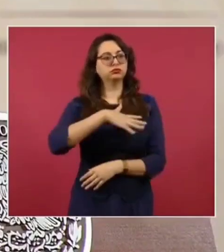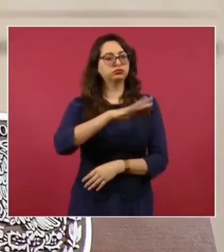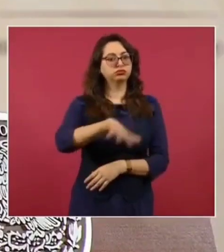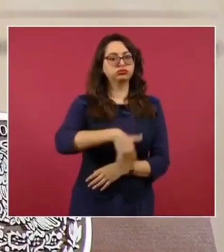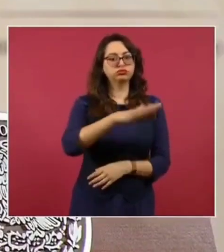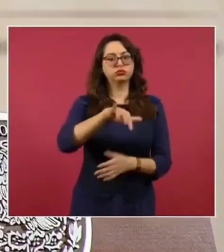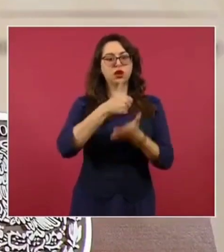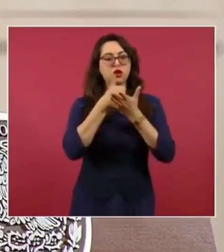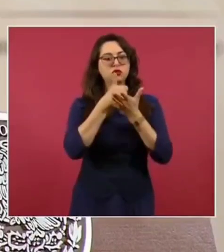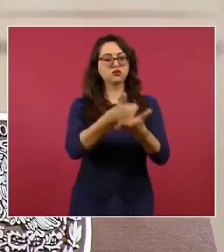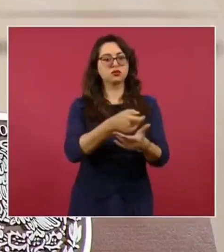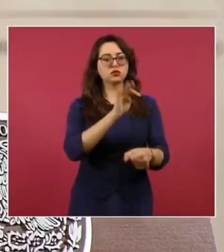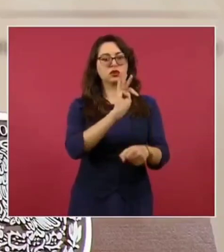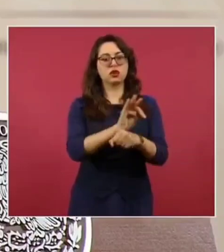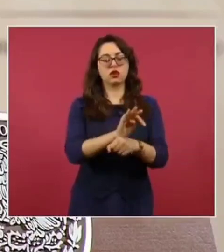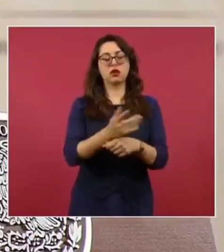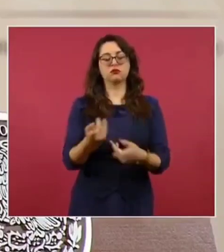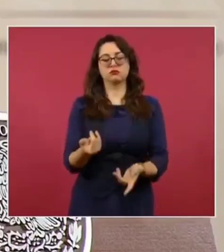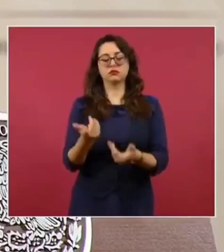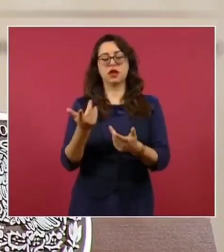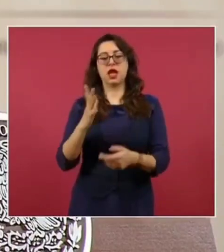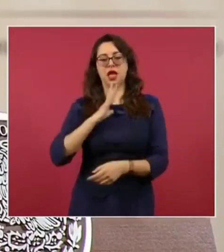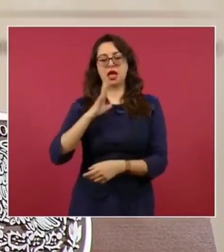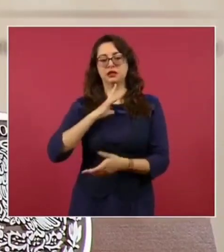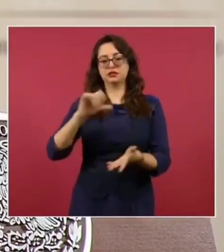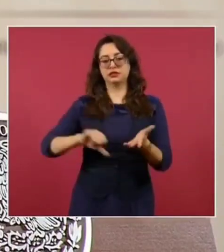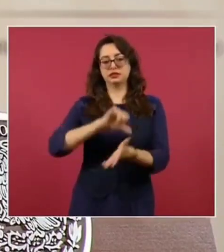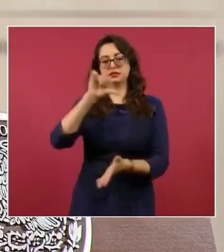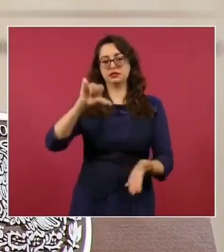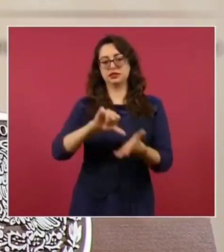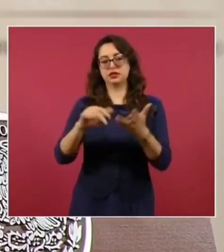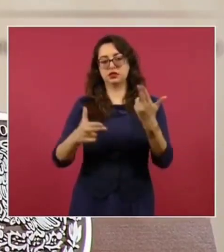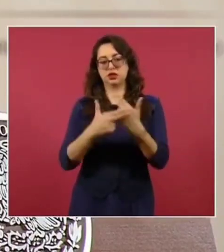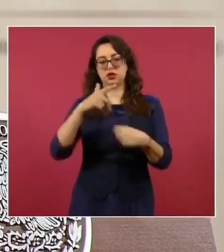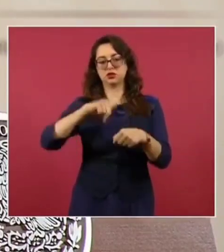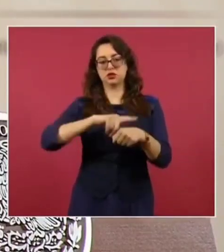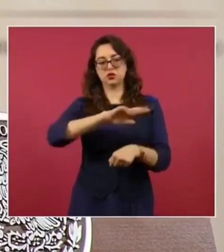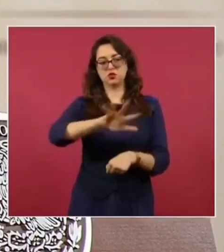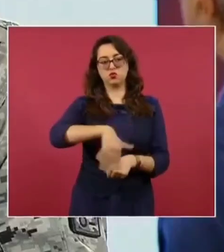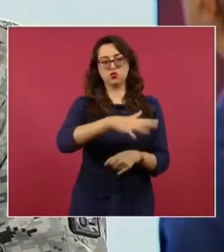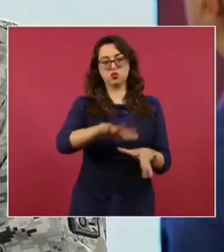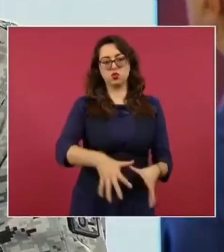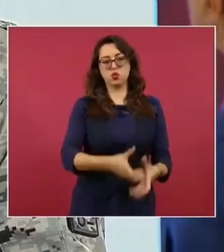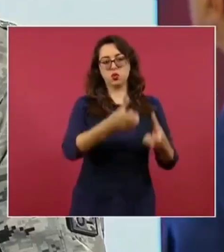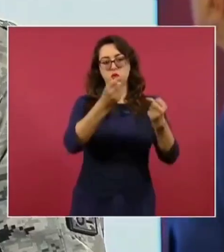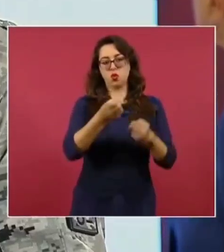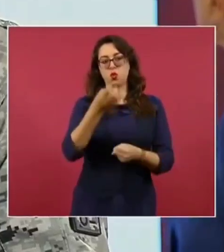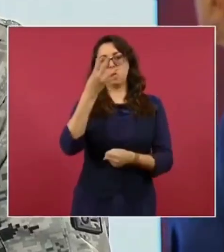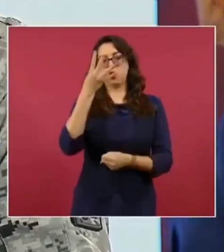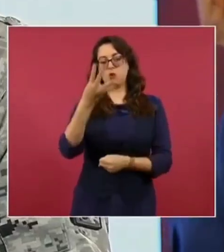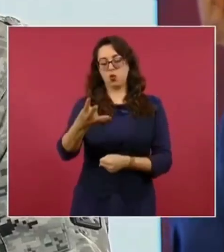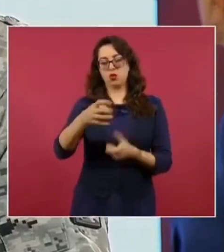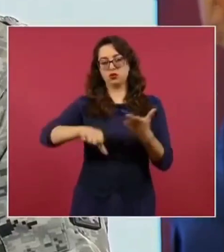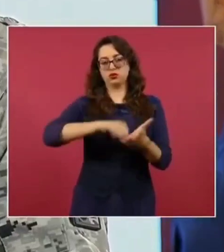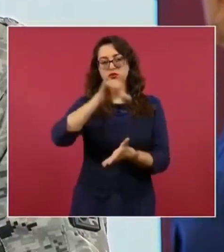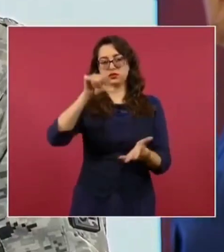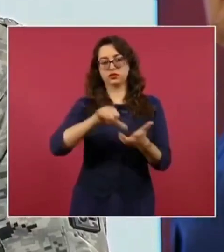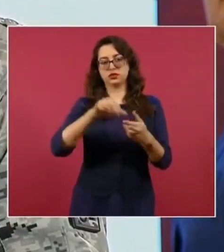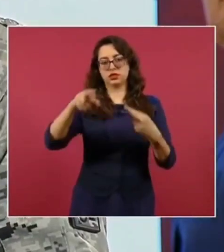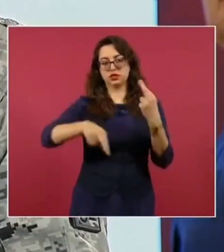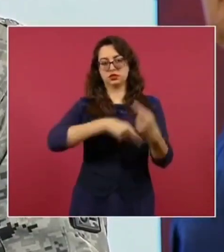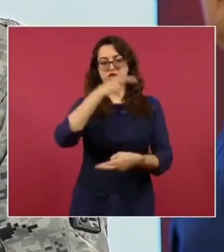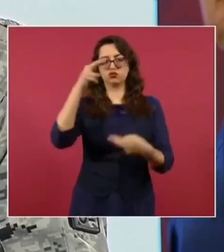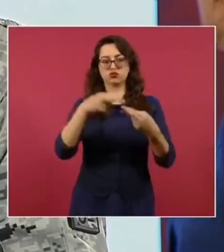cuentan con un Centro Nacional de búsqueda y rescate cuatro centros regionales de búsqueda y rescate aéreo 28